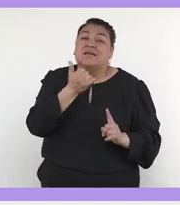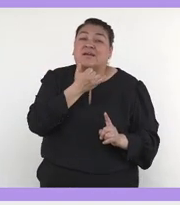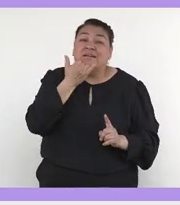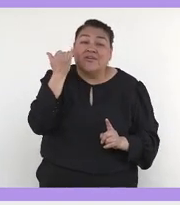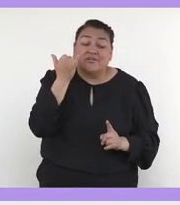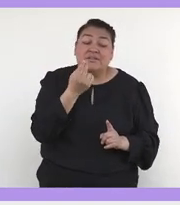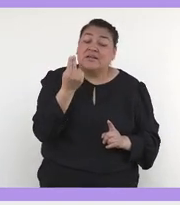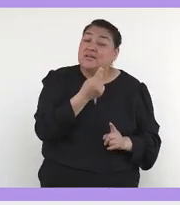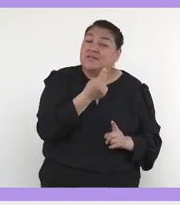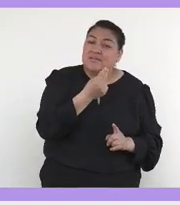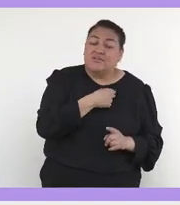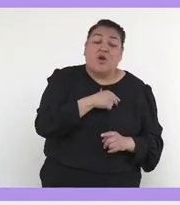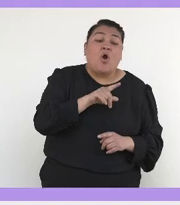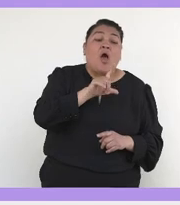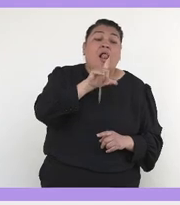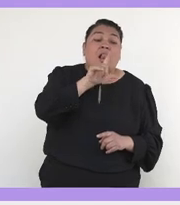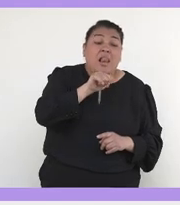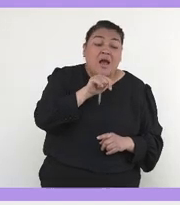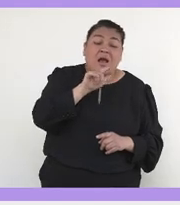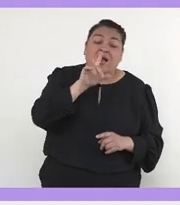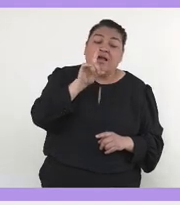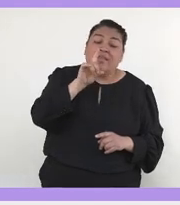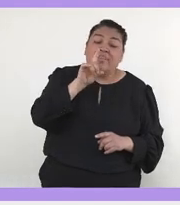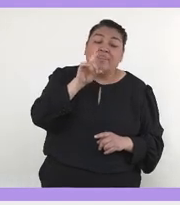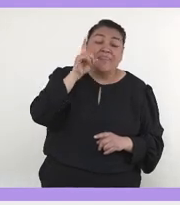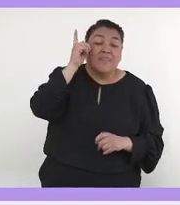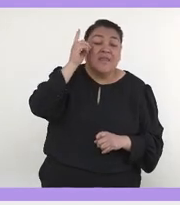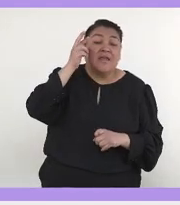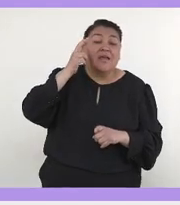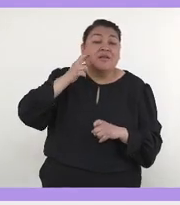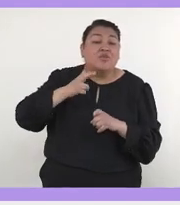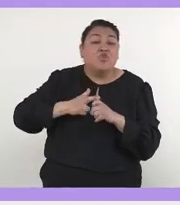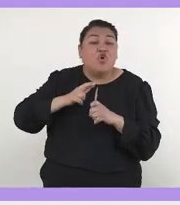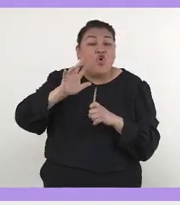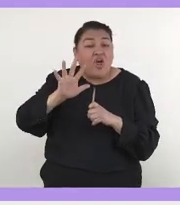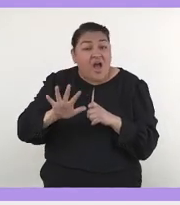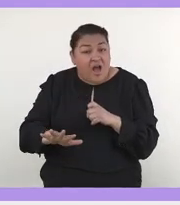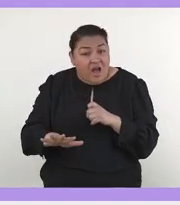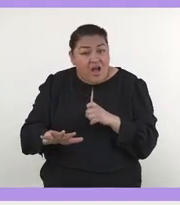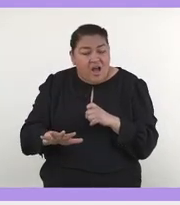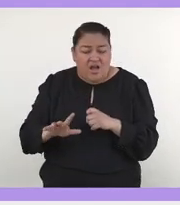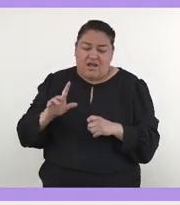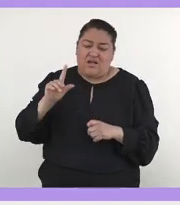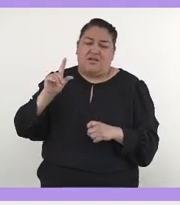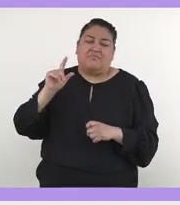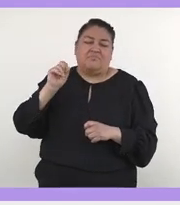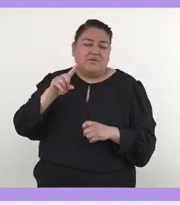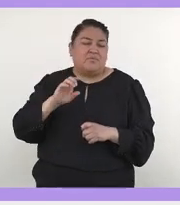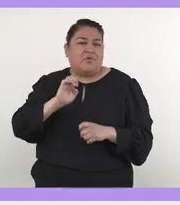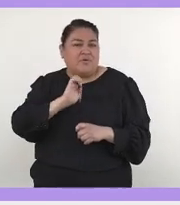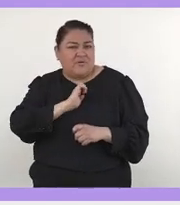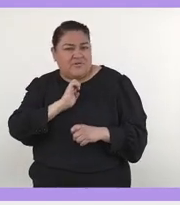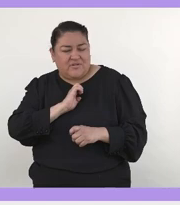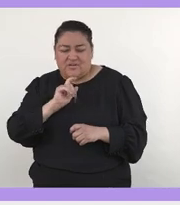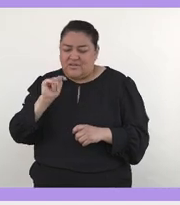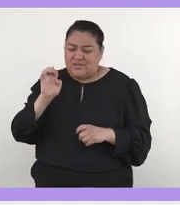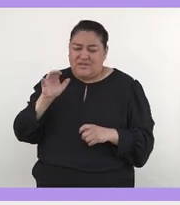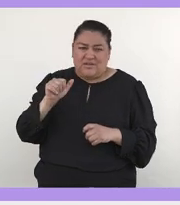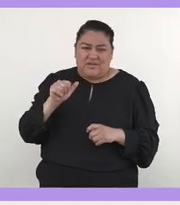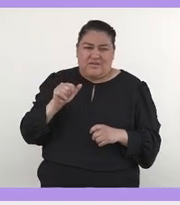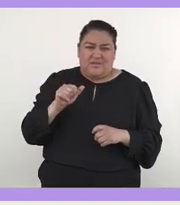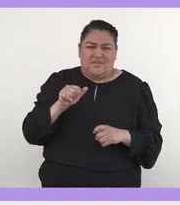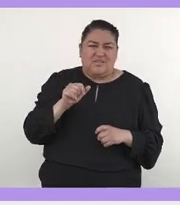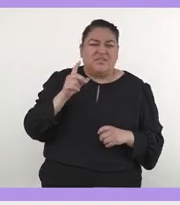el género femenino en este caso para hablar de la directora técnica Milagros Martínez o sea sé que parece que es una sola letra